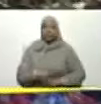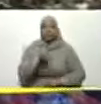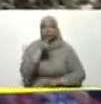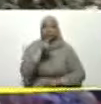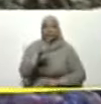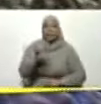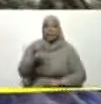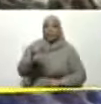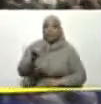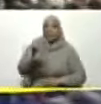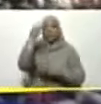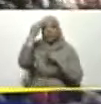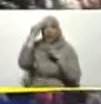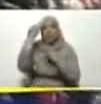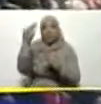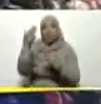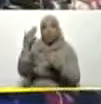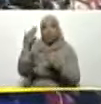lleno